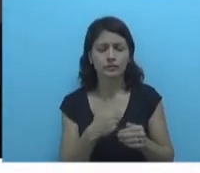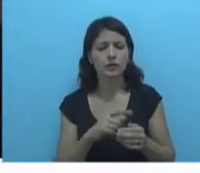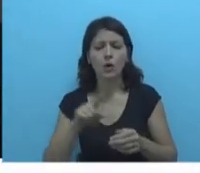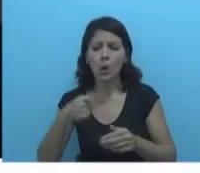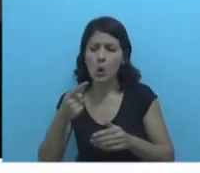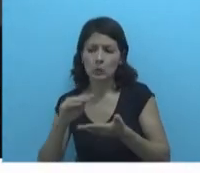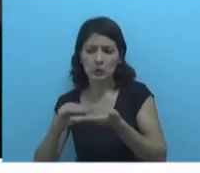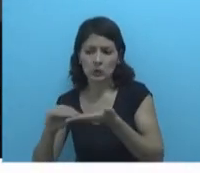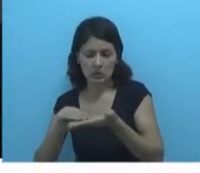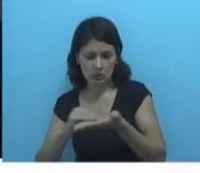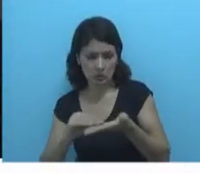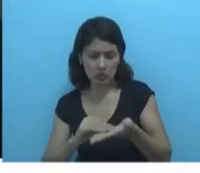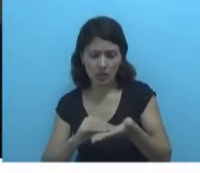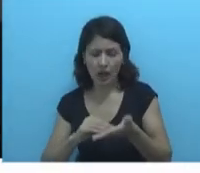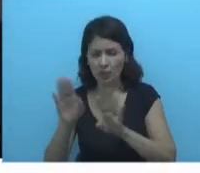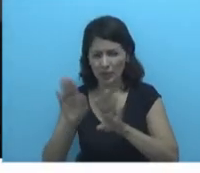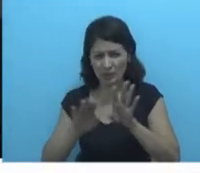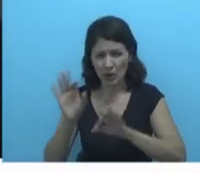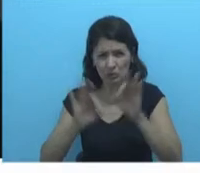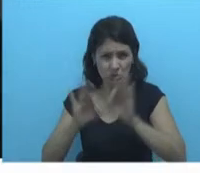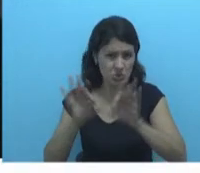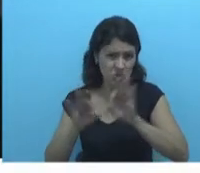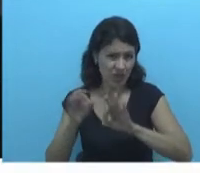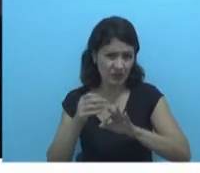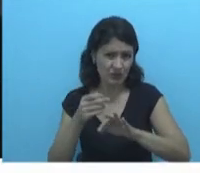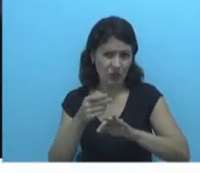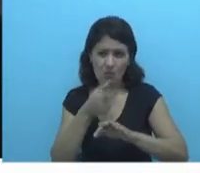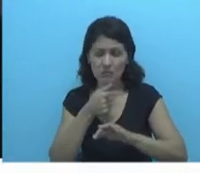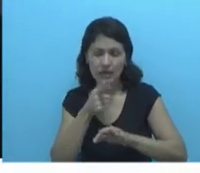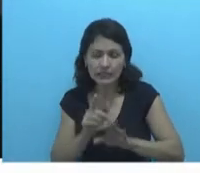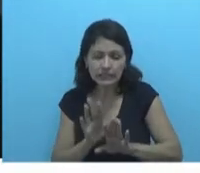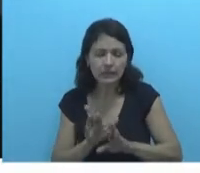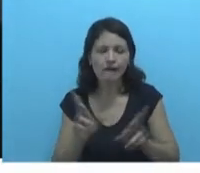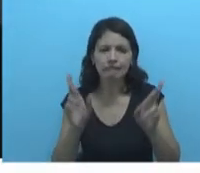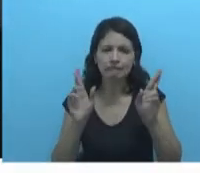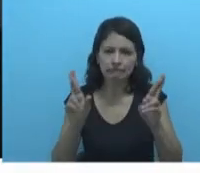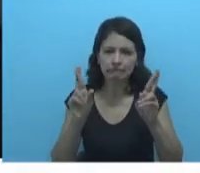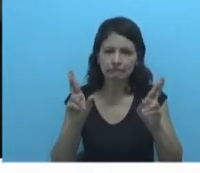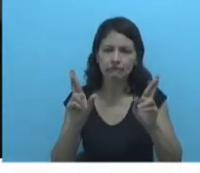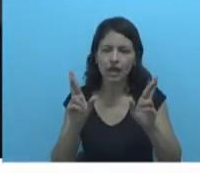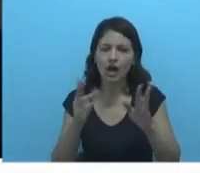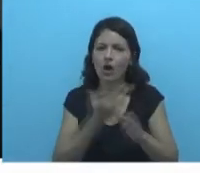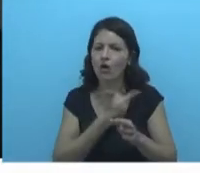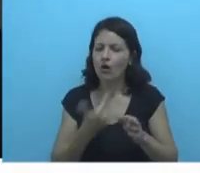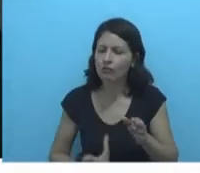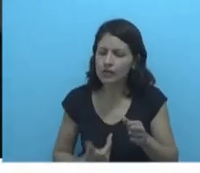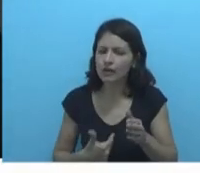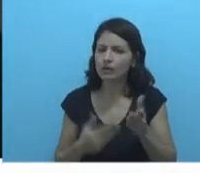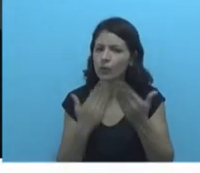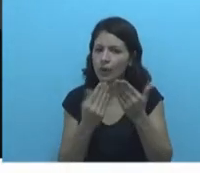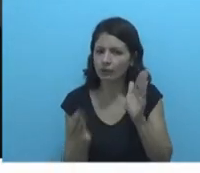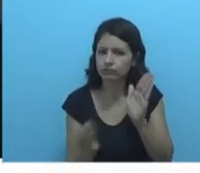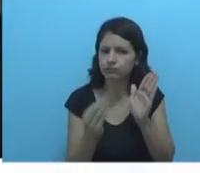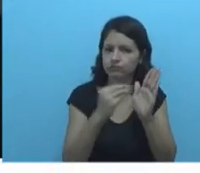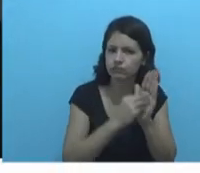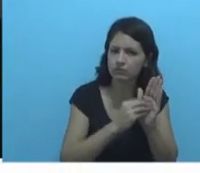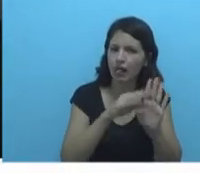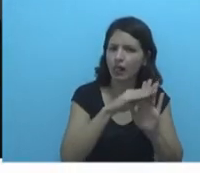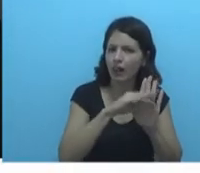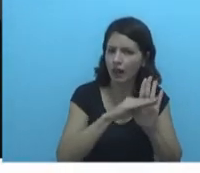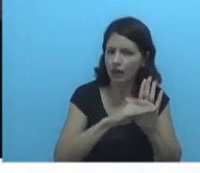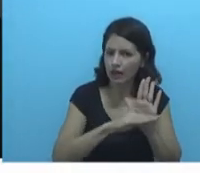estado trabajando en esta temática, así que roguemos que el gobierno escuche, que